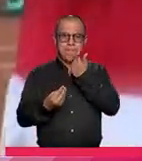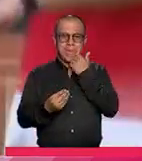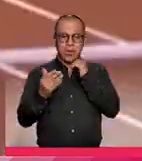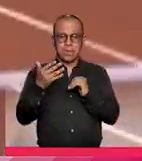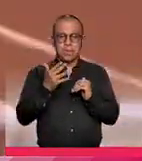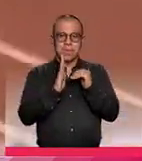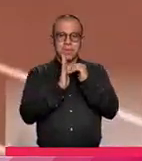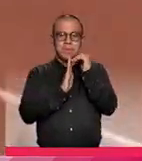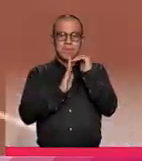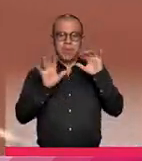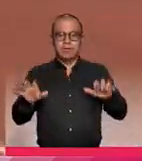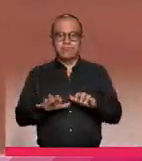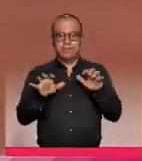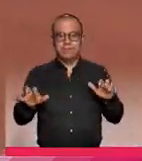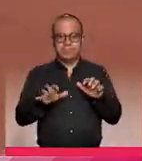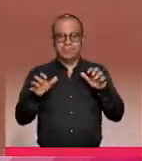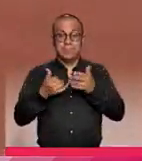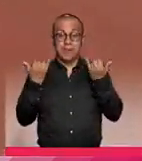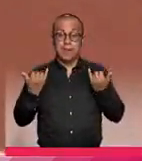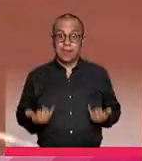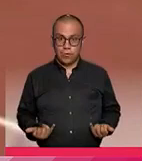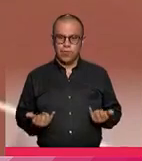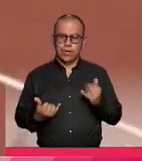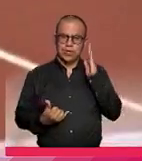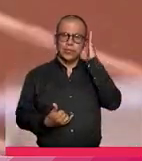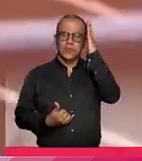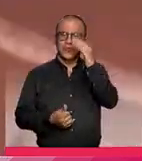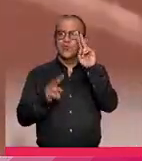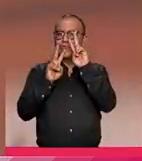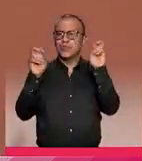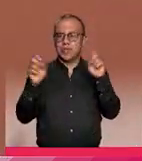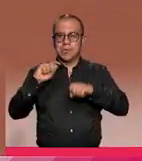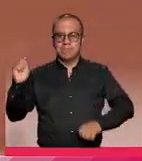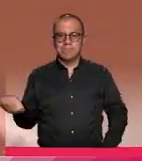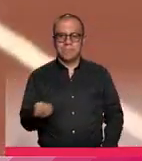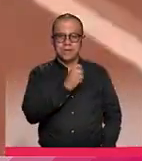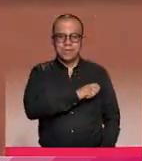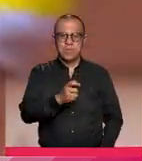en este tipo de eventos. Ahora, su futuro estará ligado al tenis, pero